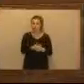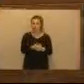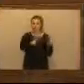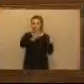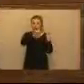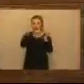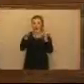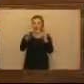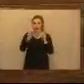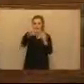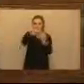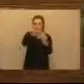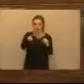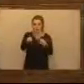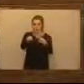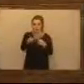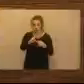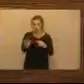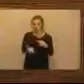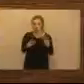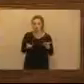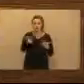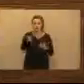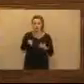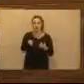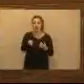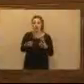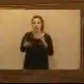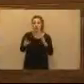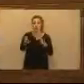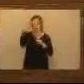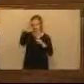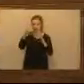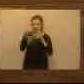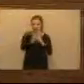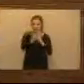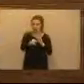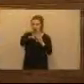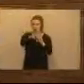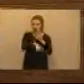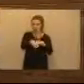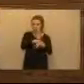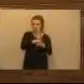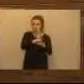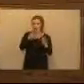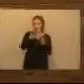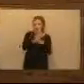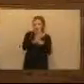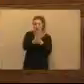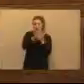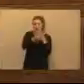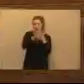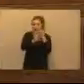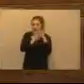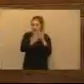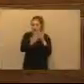enseñanzas en los conservatorios, hay también un Real Decreto que fija una norma base y define especialidades, entre las que no